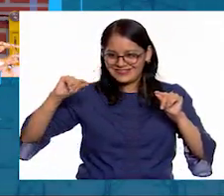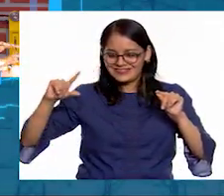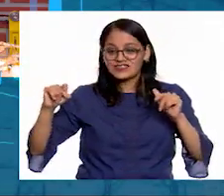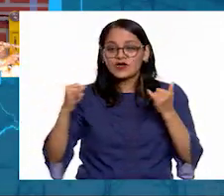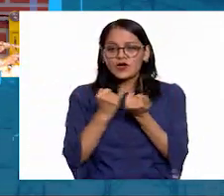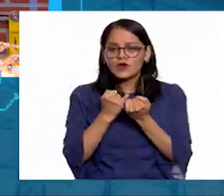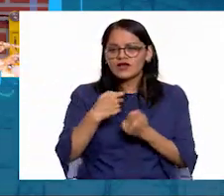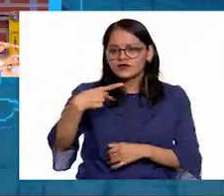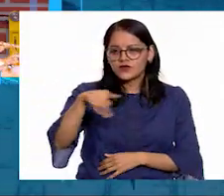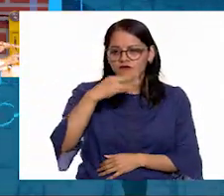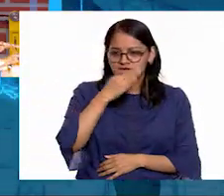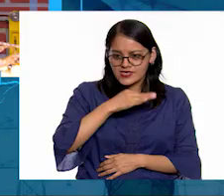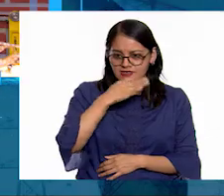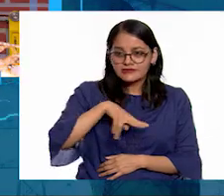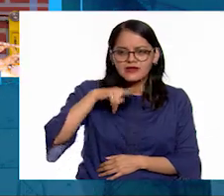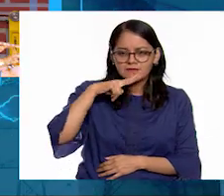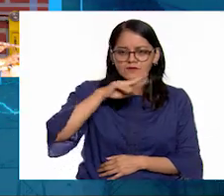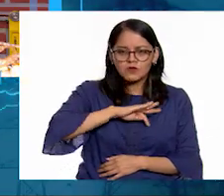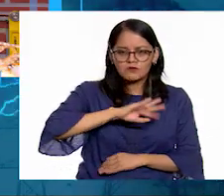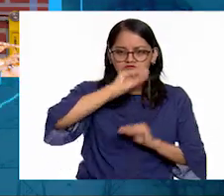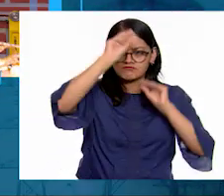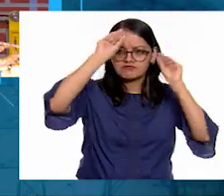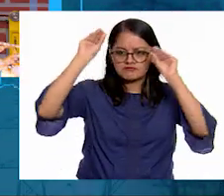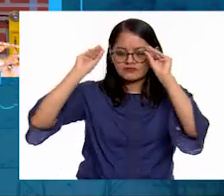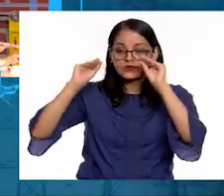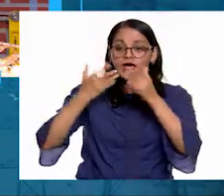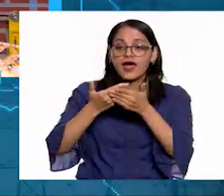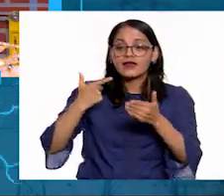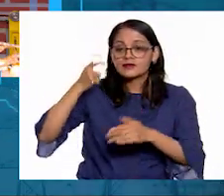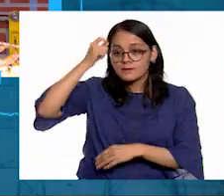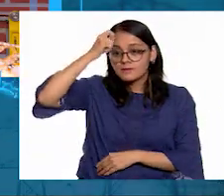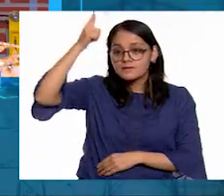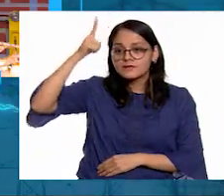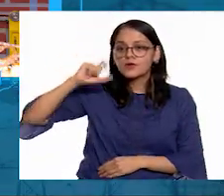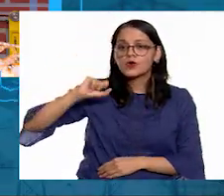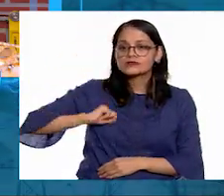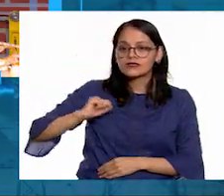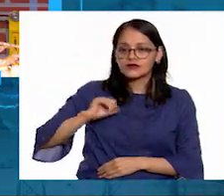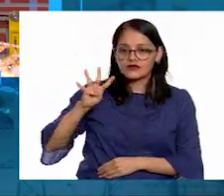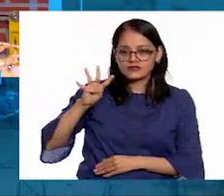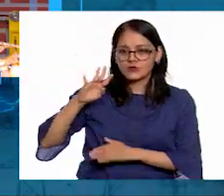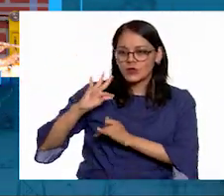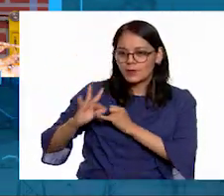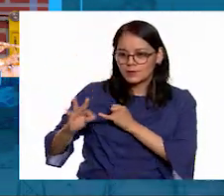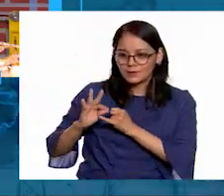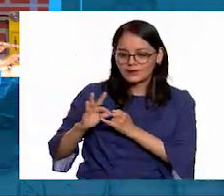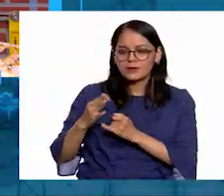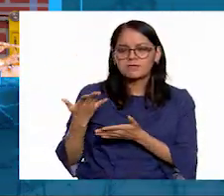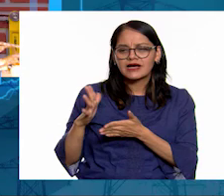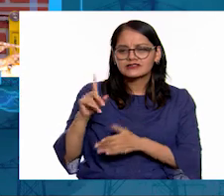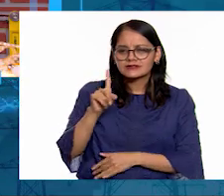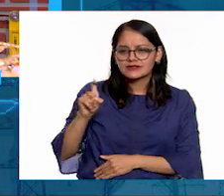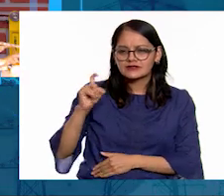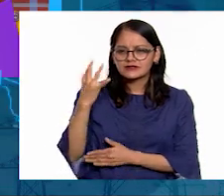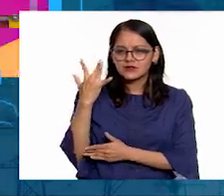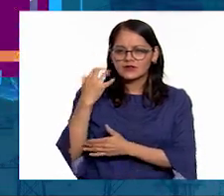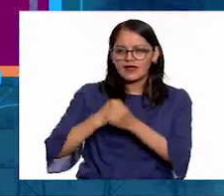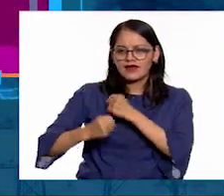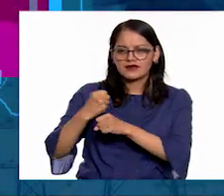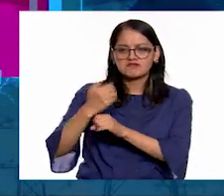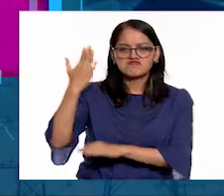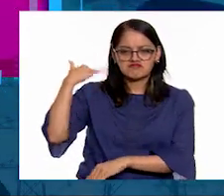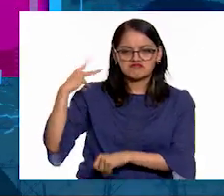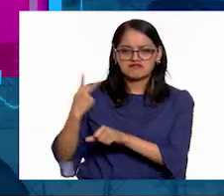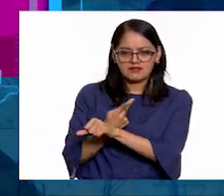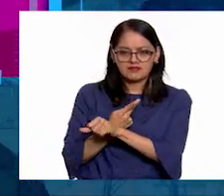durante las fiestas decembrinas. Se inventaron a finales del siglo XIX, hace más o menos unos 150 años.